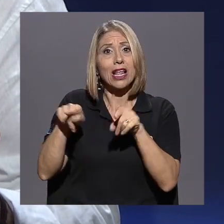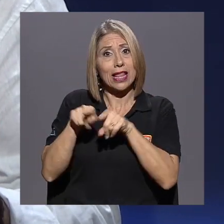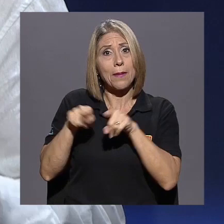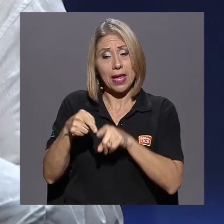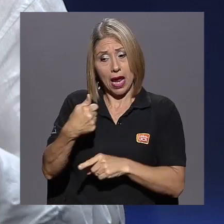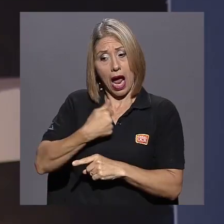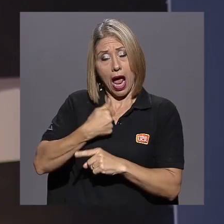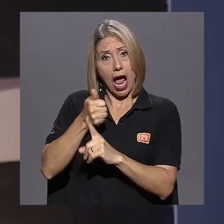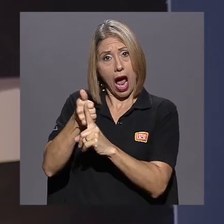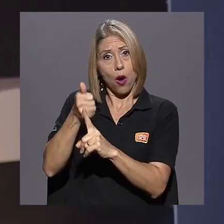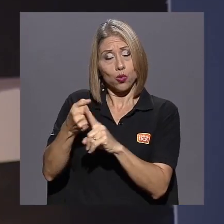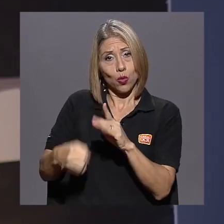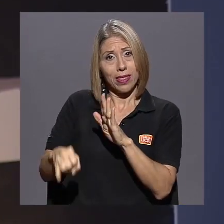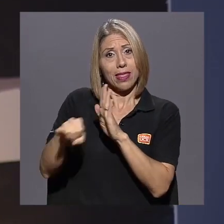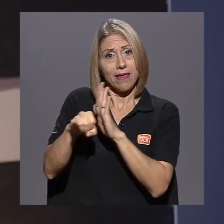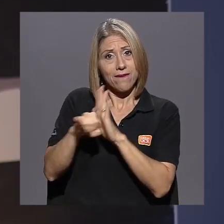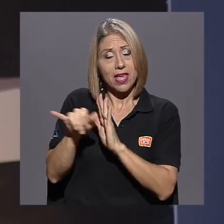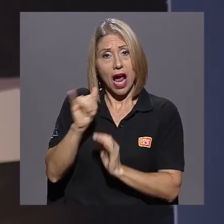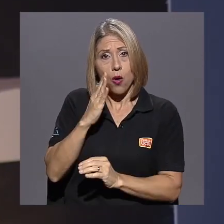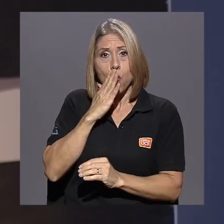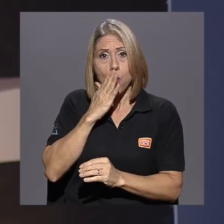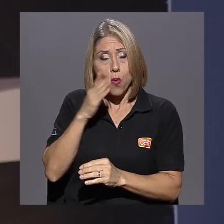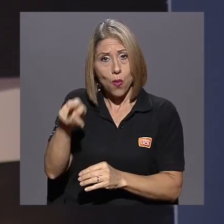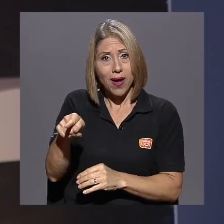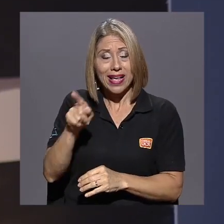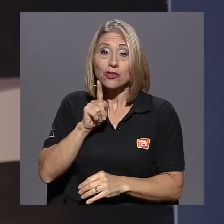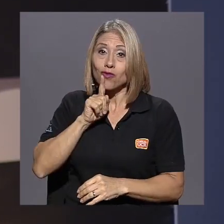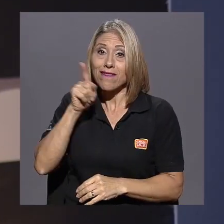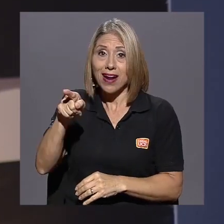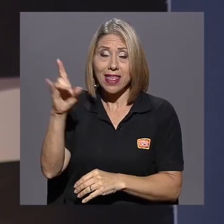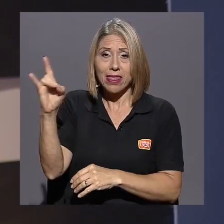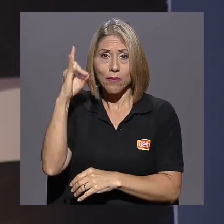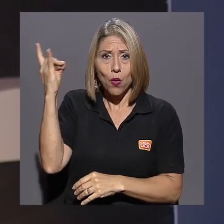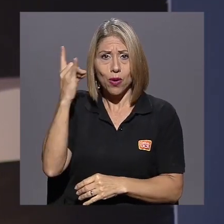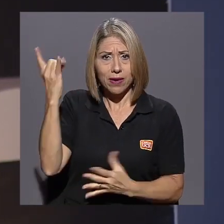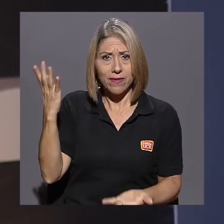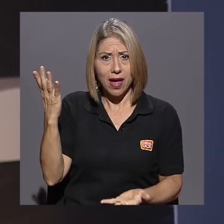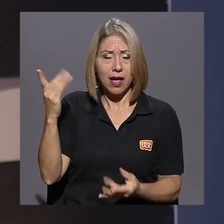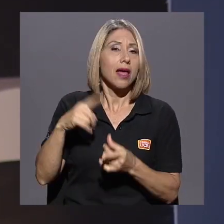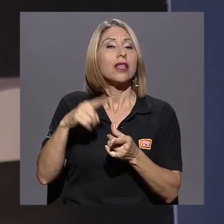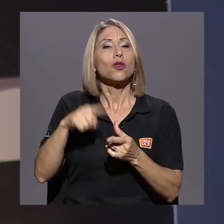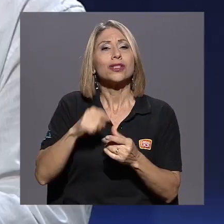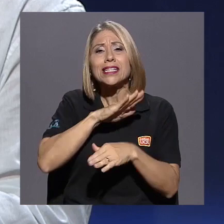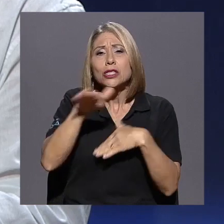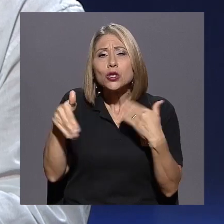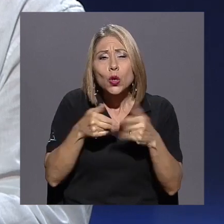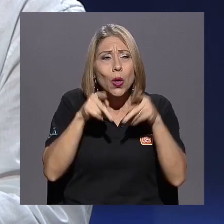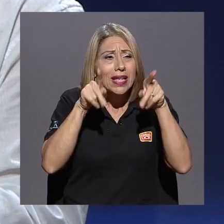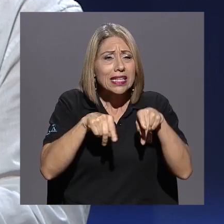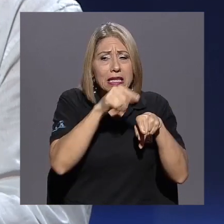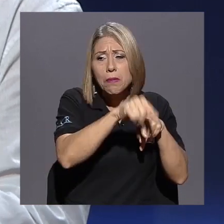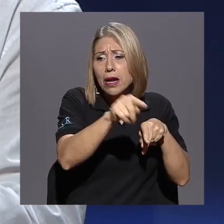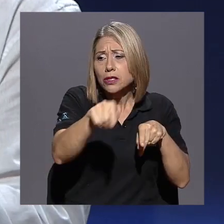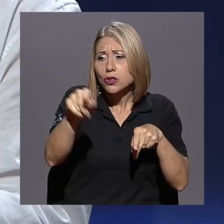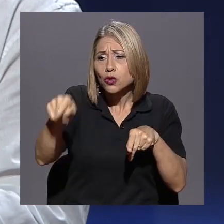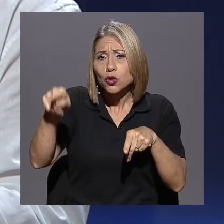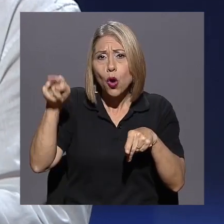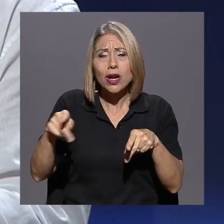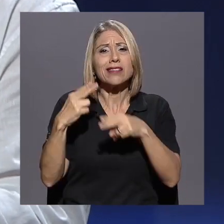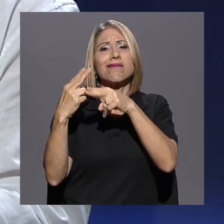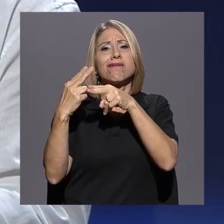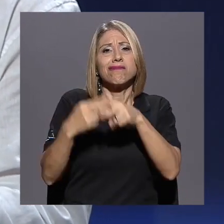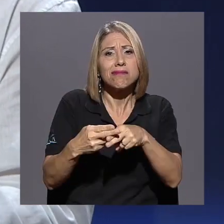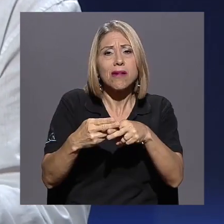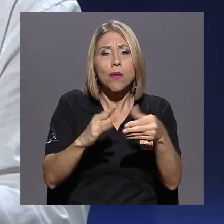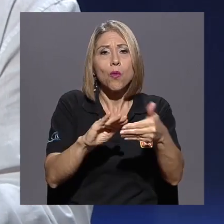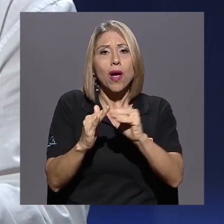auto identifica como aymara por ejemplo no es una realidad boliviana entonces todas estas personas que son definidos como pueblos